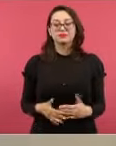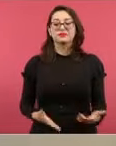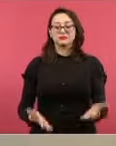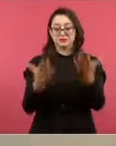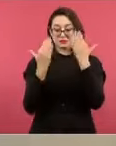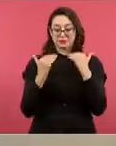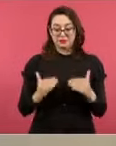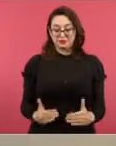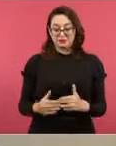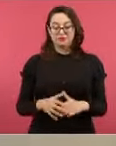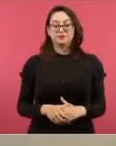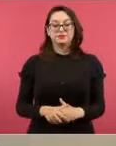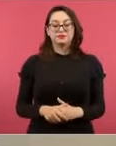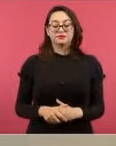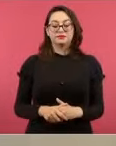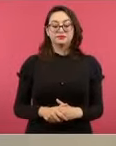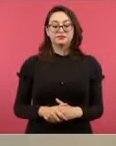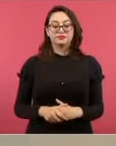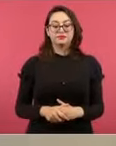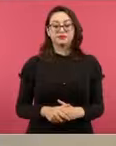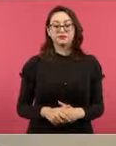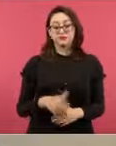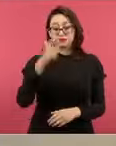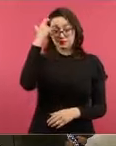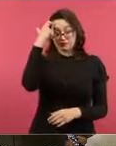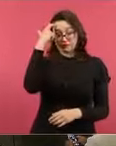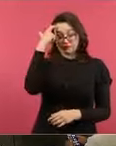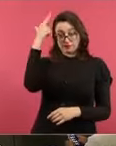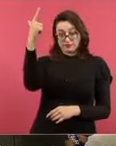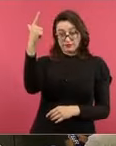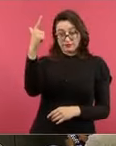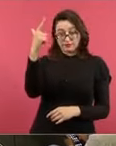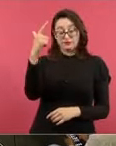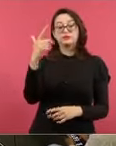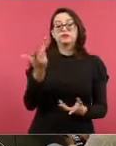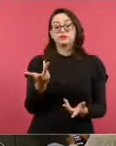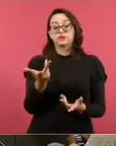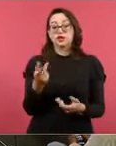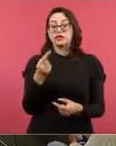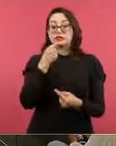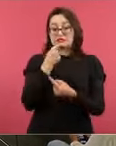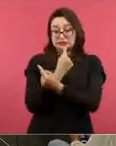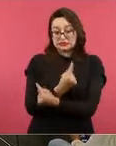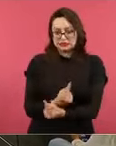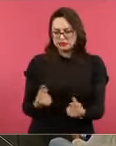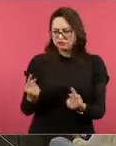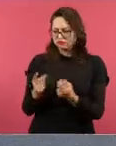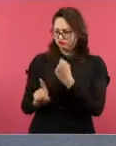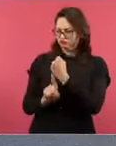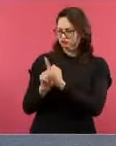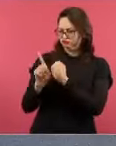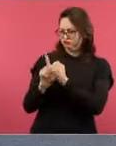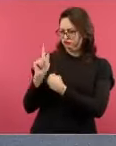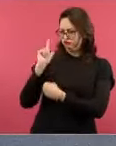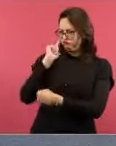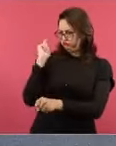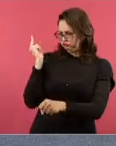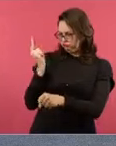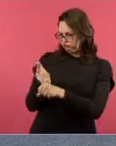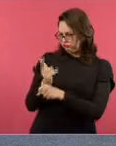La creatividad en marcha. Ahora sí, bueno, se identifica un problema. Se invita a miembros de la